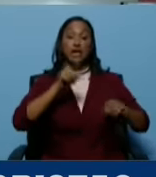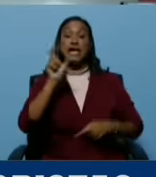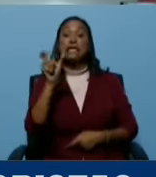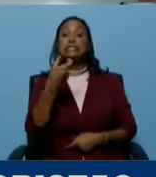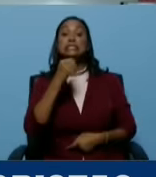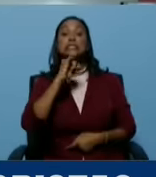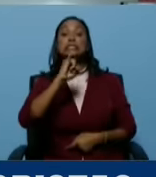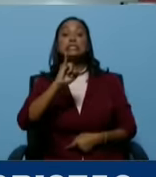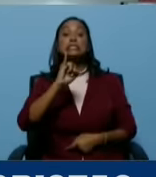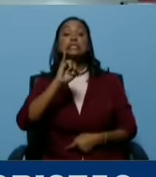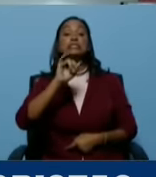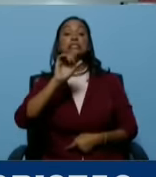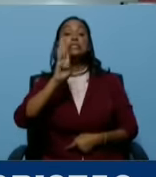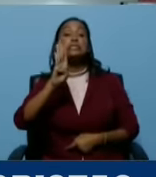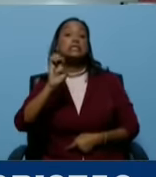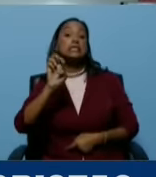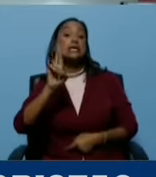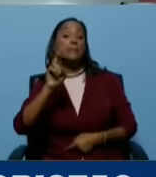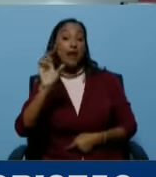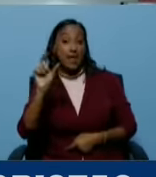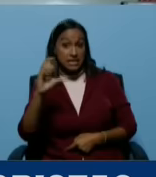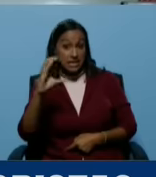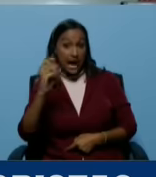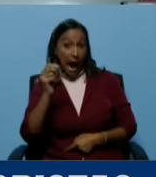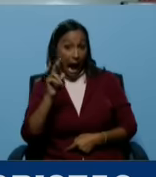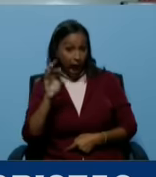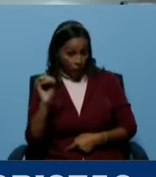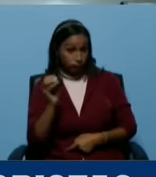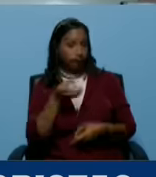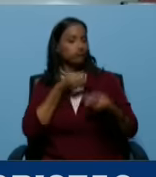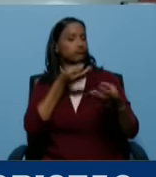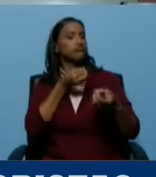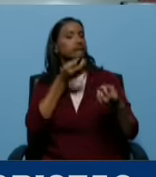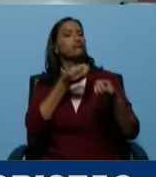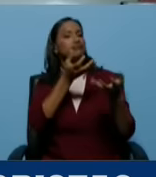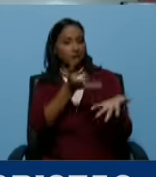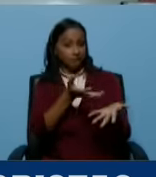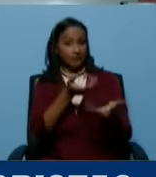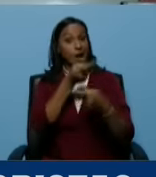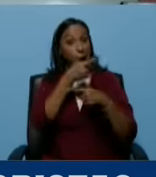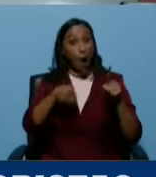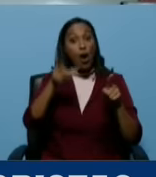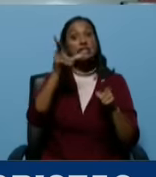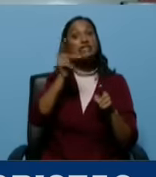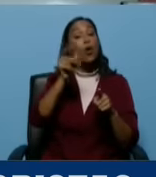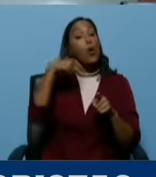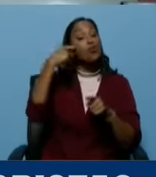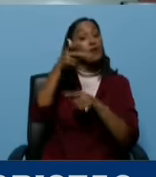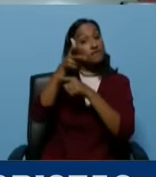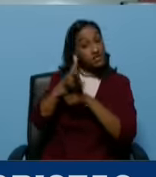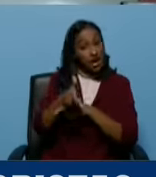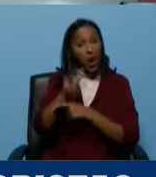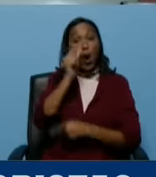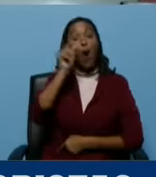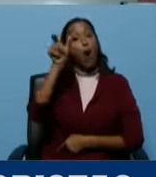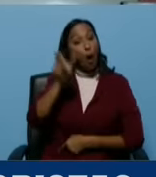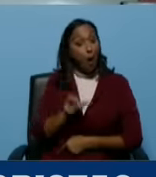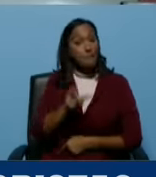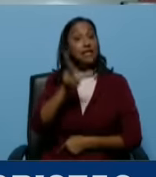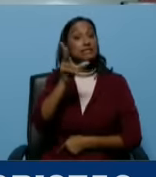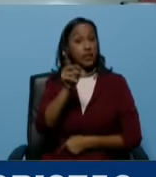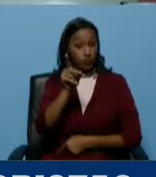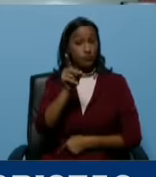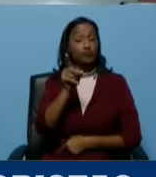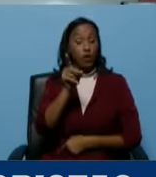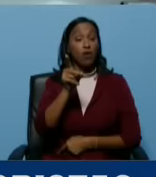recordar que este que van a ver ahora en este video, de nombre Ronald Fernando Mendoza, alias Santa Rosa, segundo video,